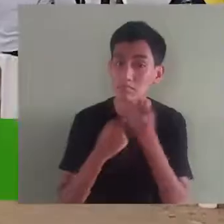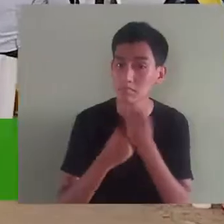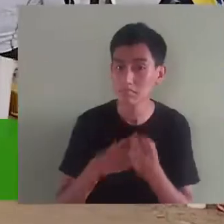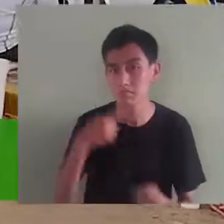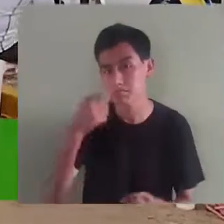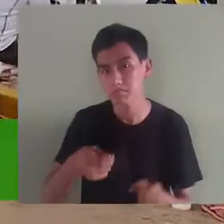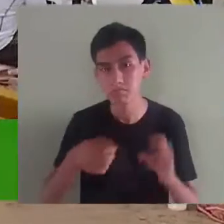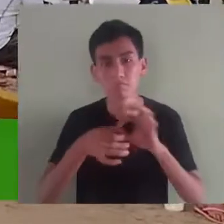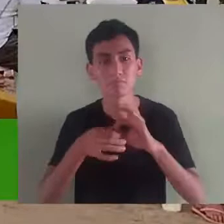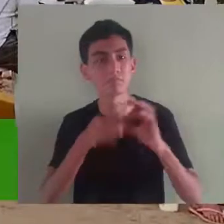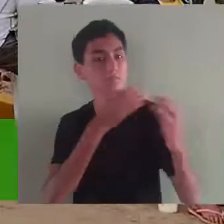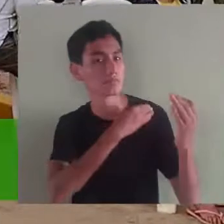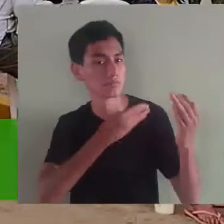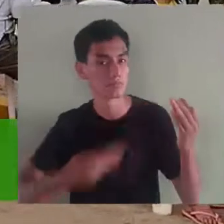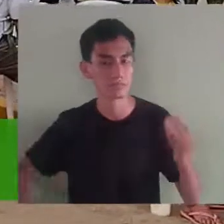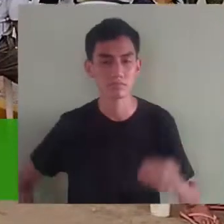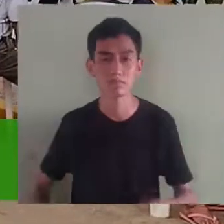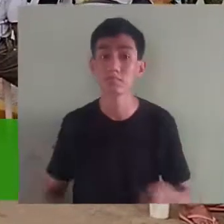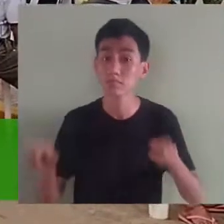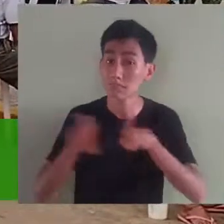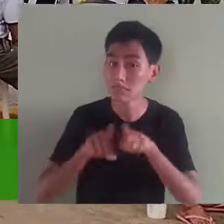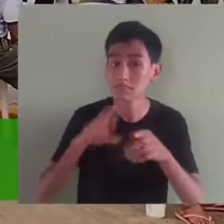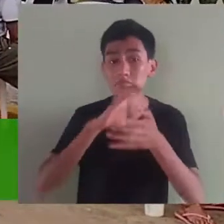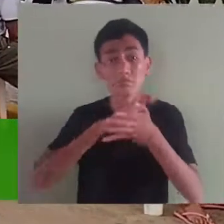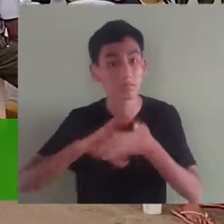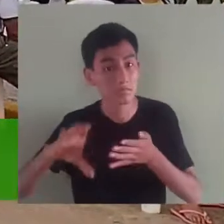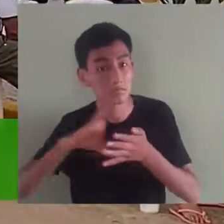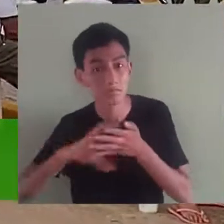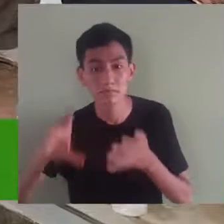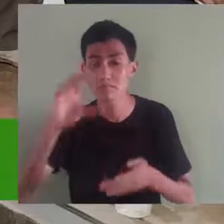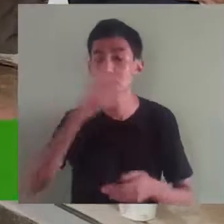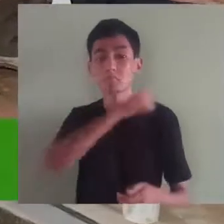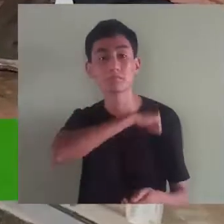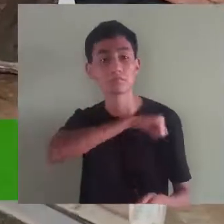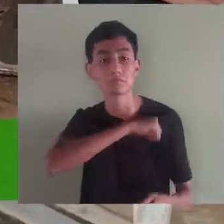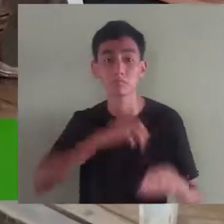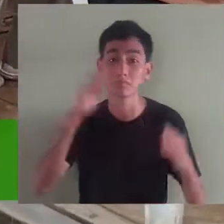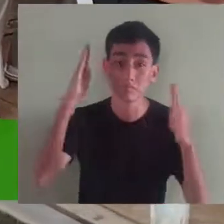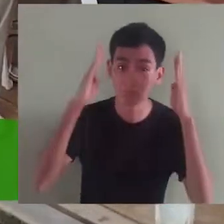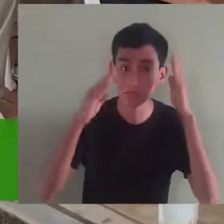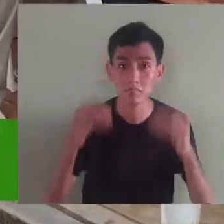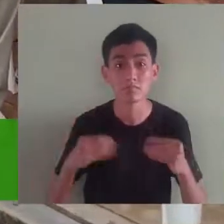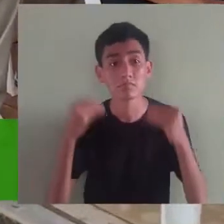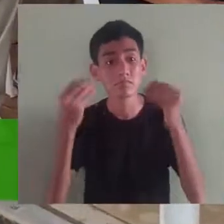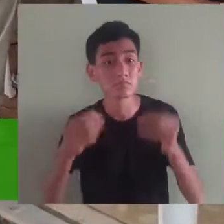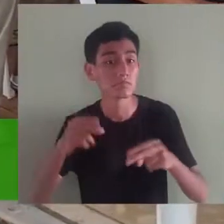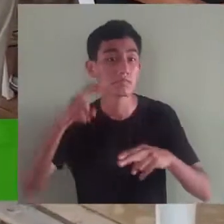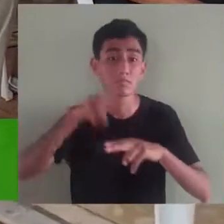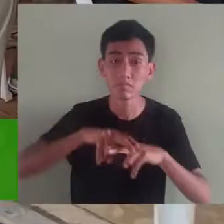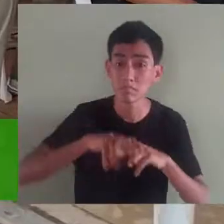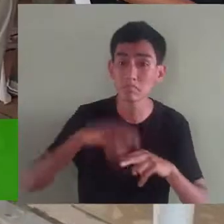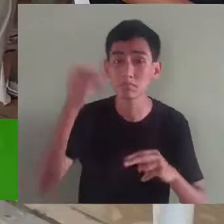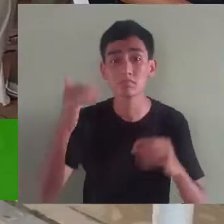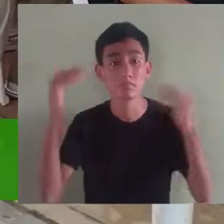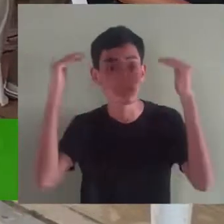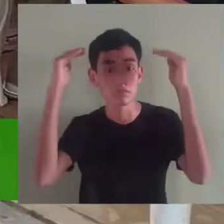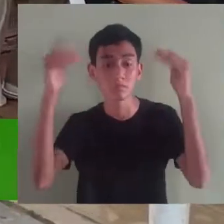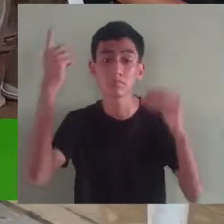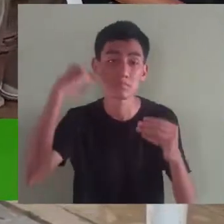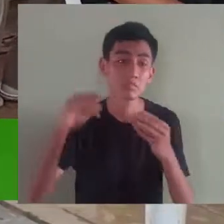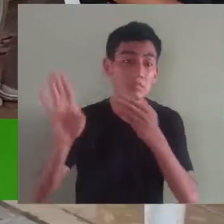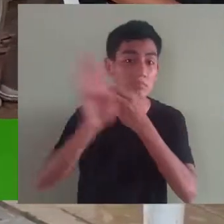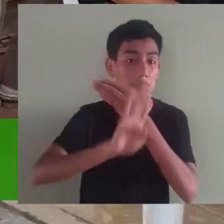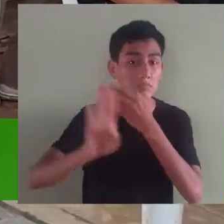Estado. Como cada mes, la municipalidad se preocupa de brindarles las sillas y carpas para protegerlos de